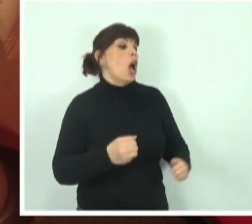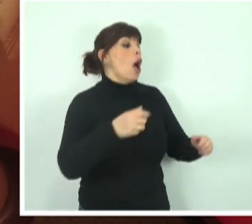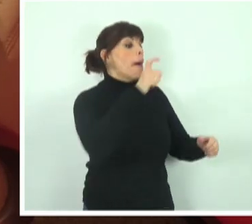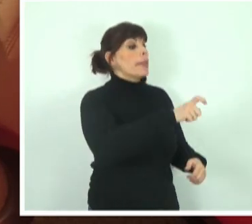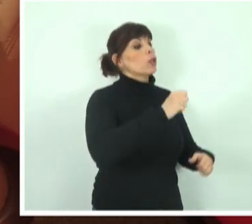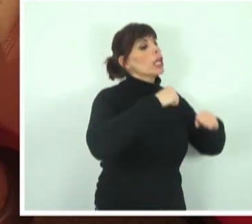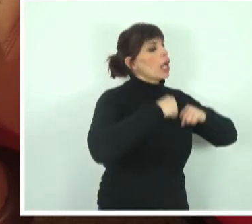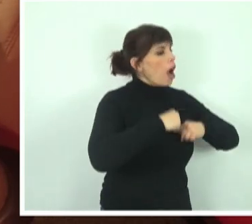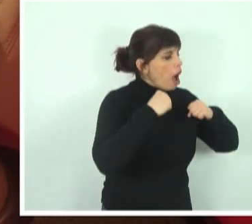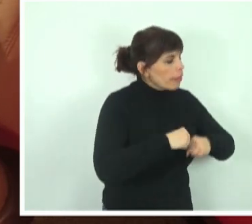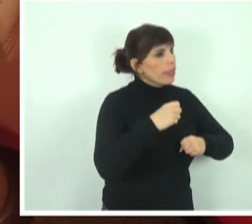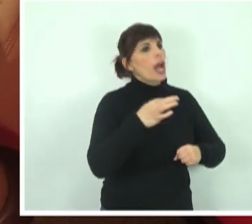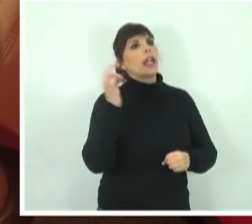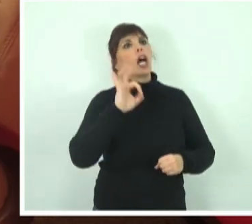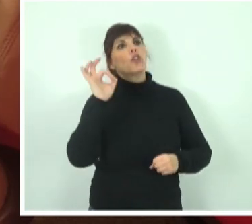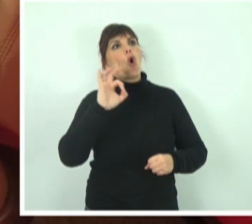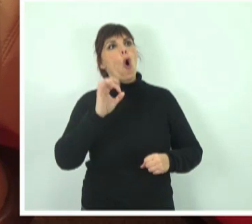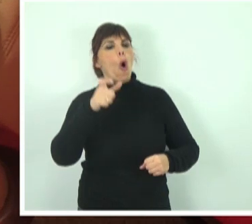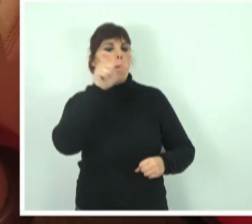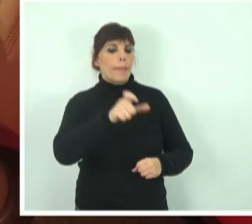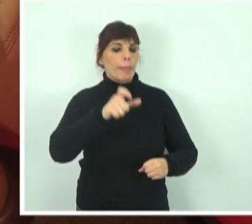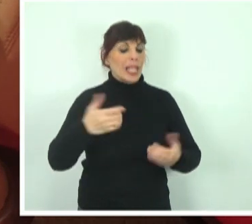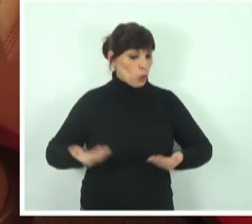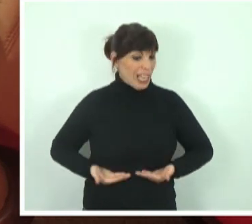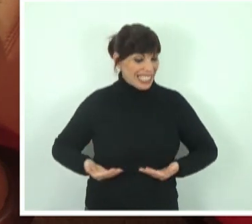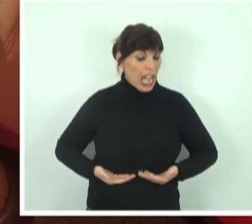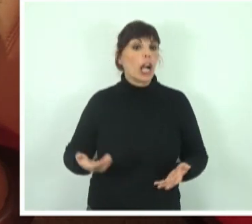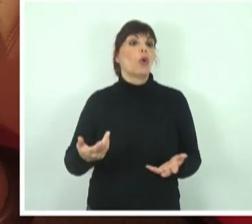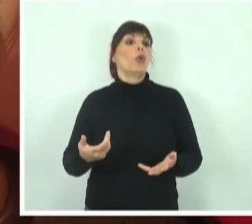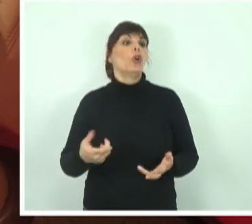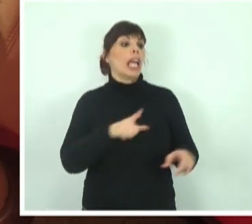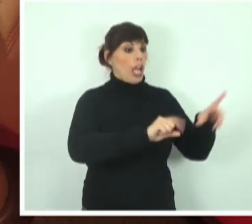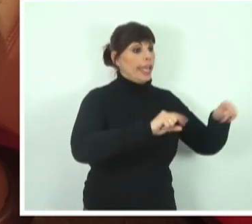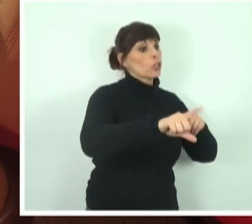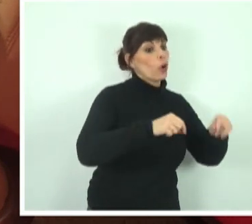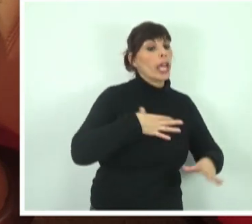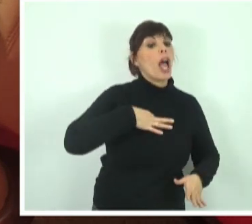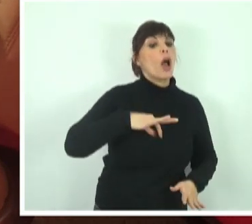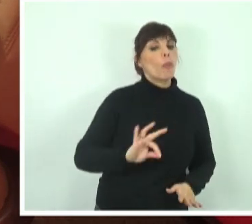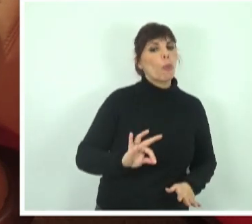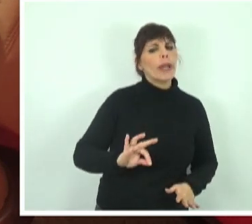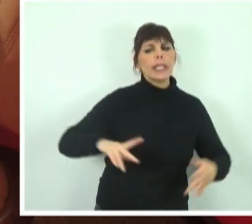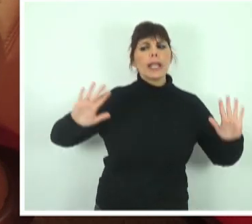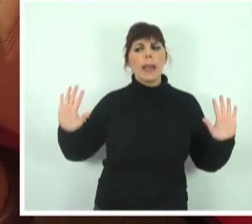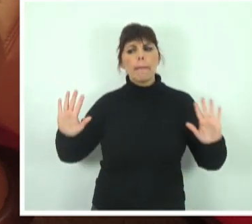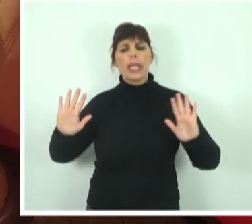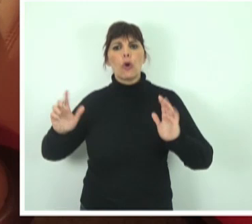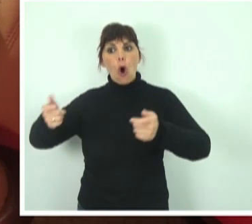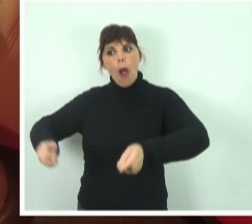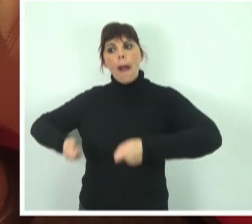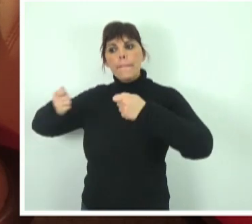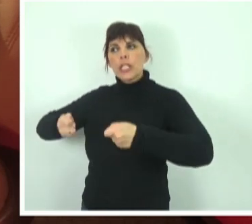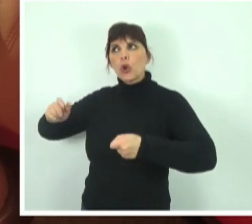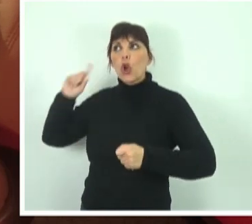ancianos, pero pastor no. Pastor es un llamado del Señor, como dice la Biblia en